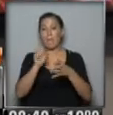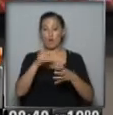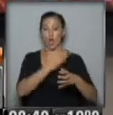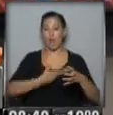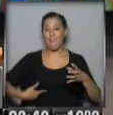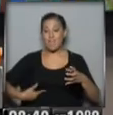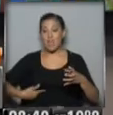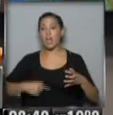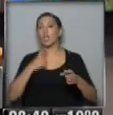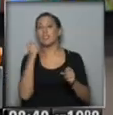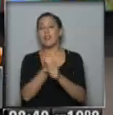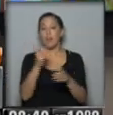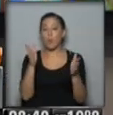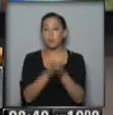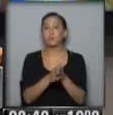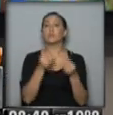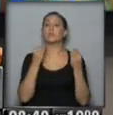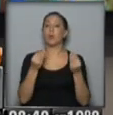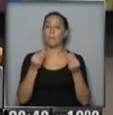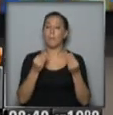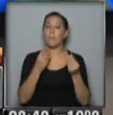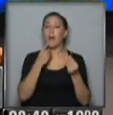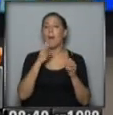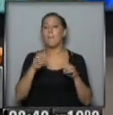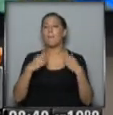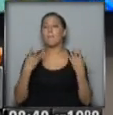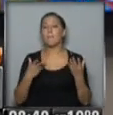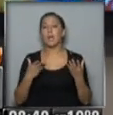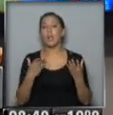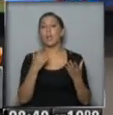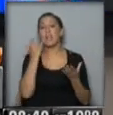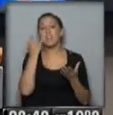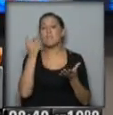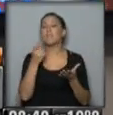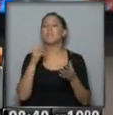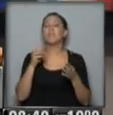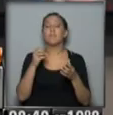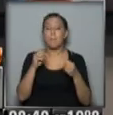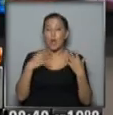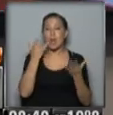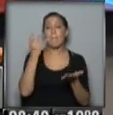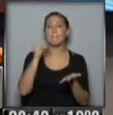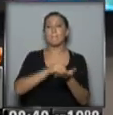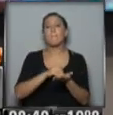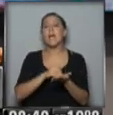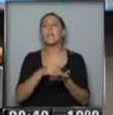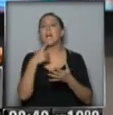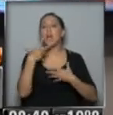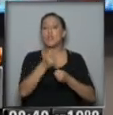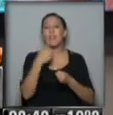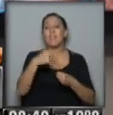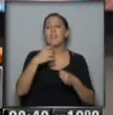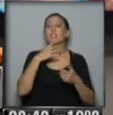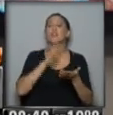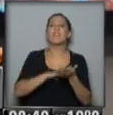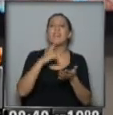trabajando juntos bueno para tener mejores más y mejores estadísticas que ayuden tienen que tomar decisiones de